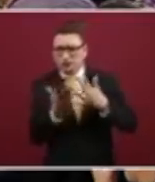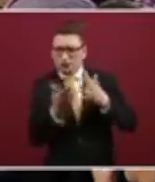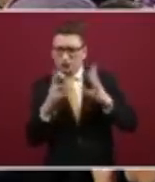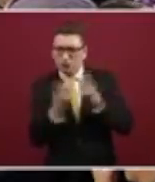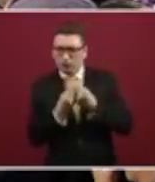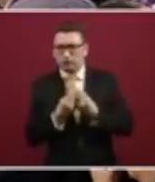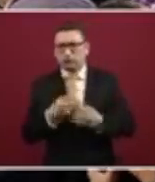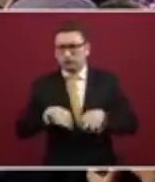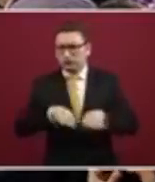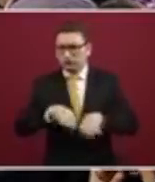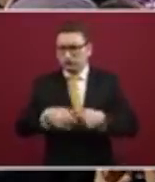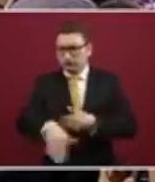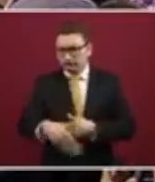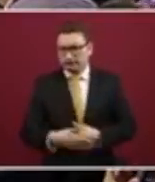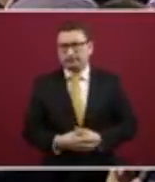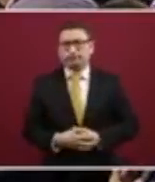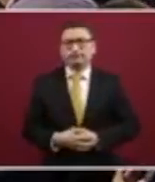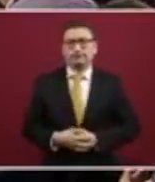Bien, presidente.